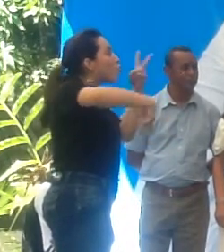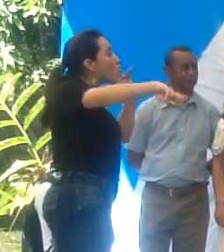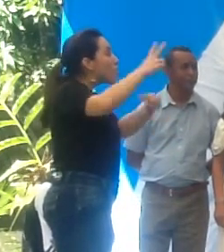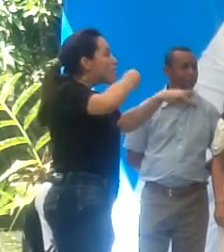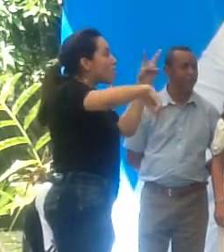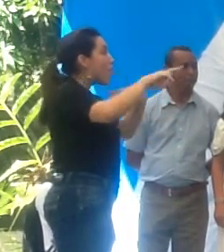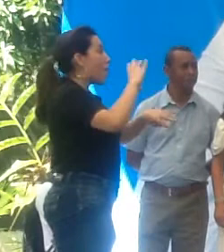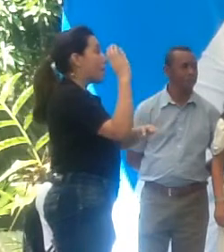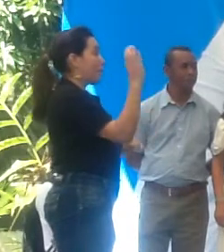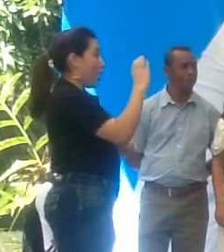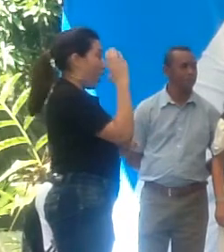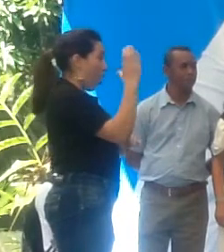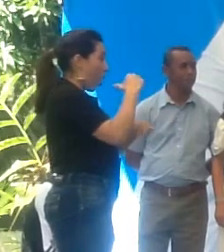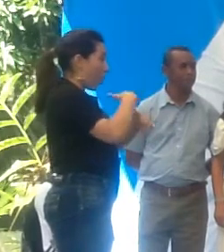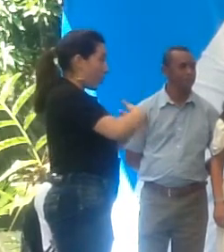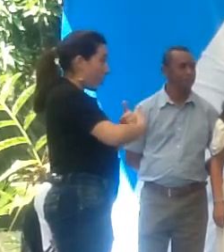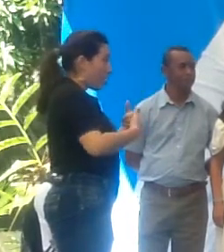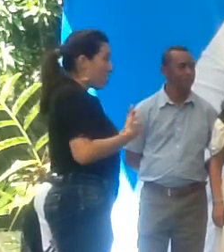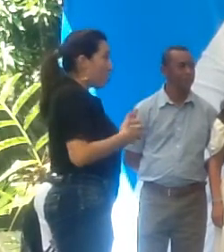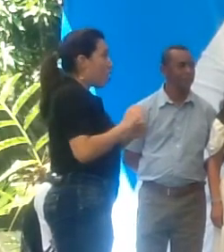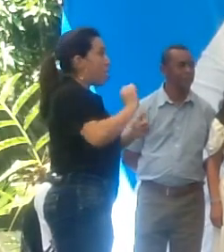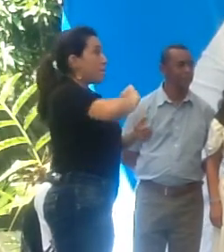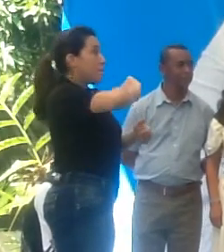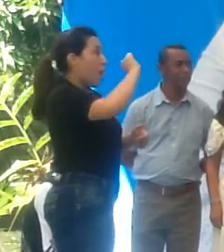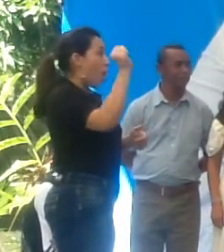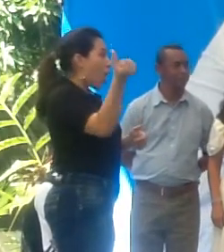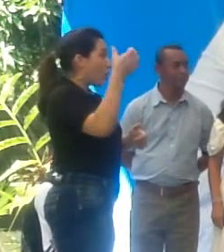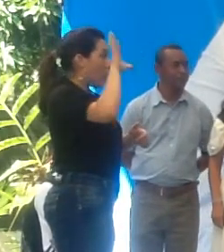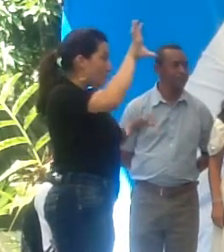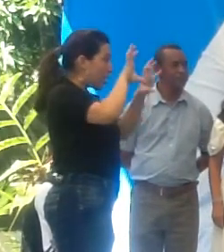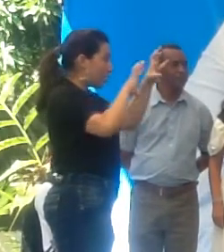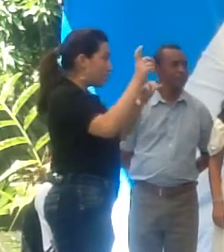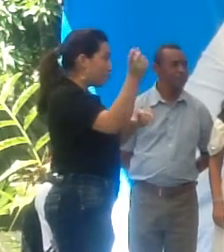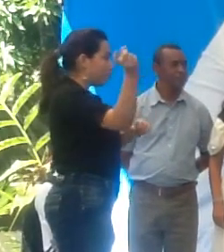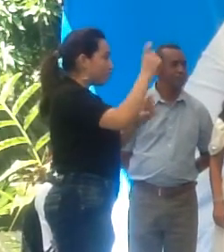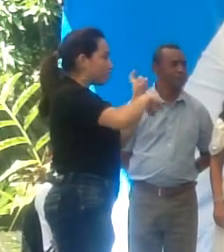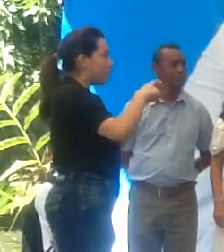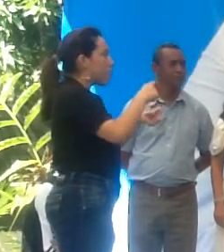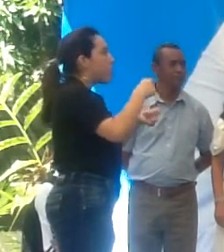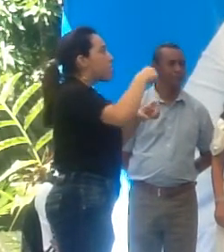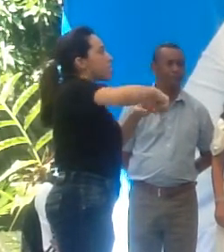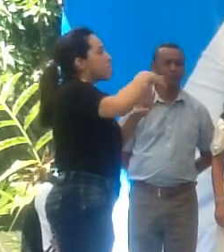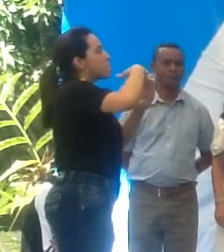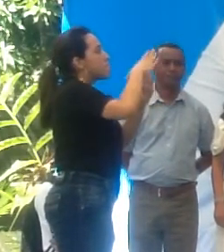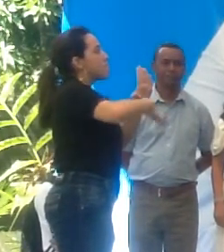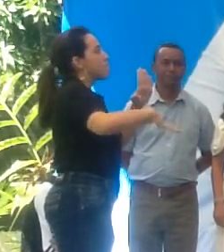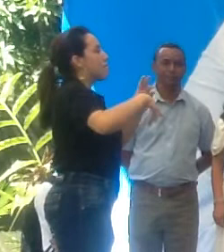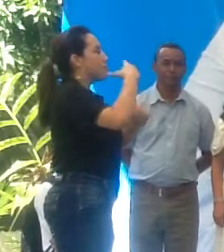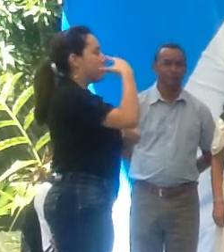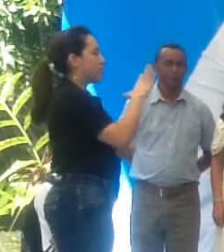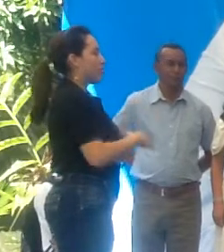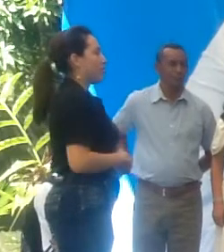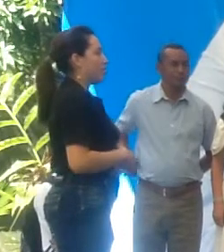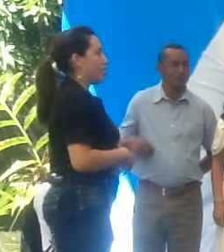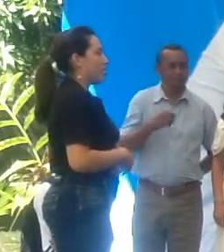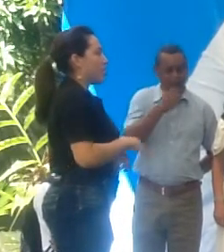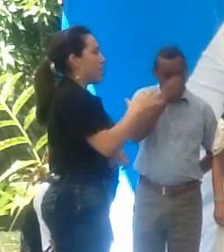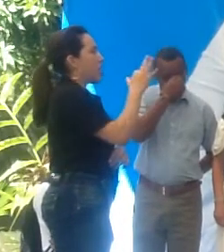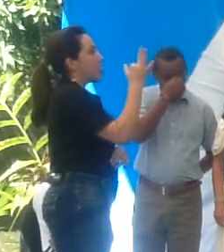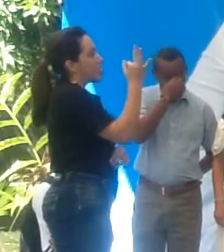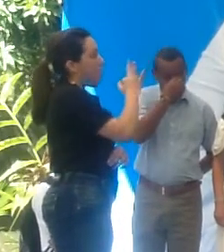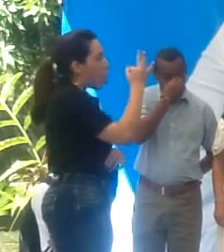los colombianos y para los extranjeros, son la Sierra Nevada de Santa Marta, el Parque